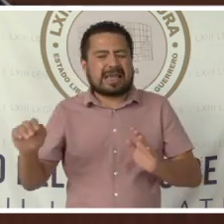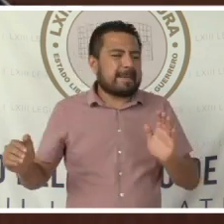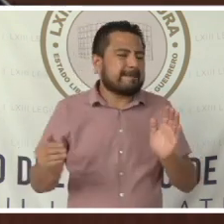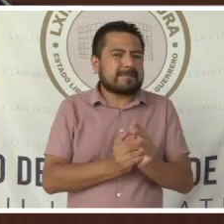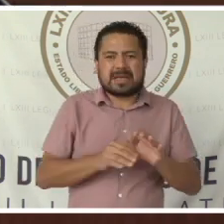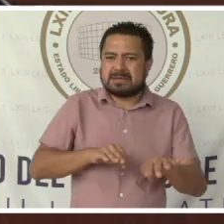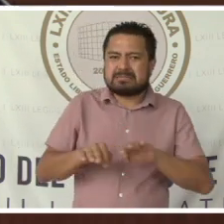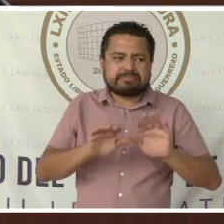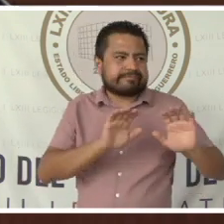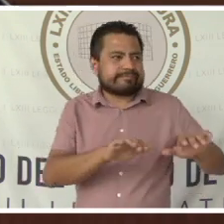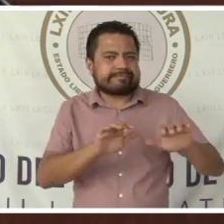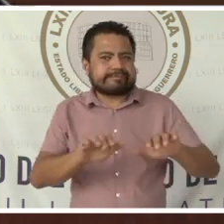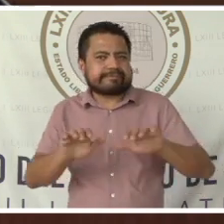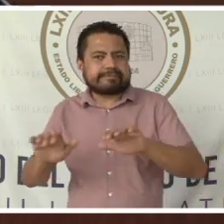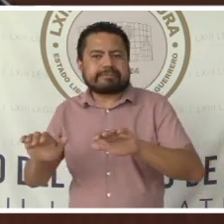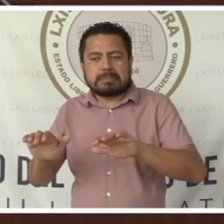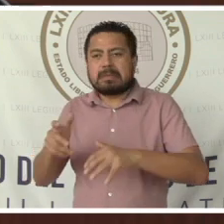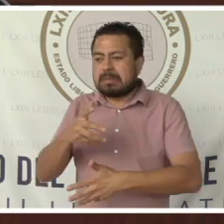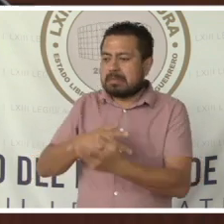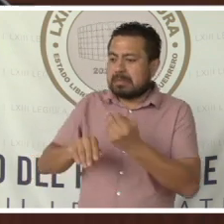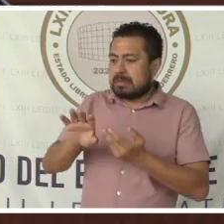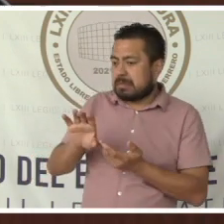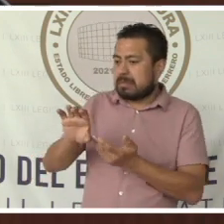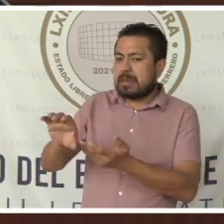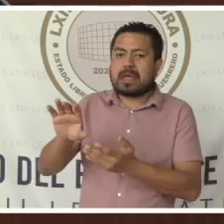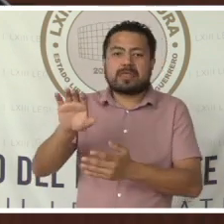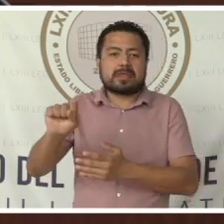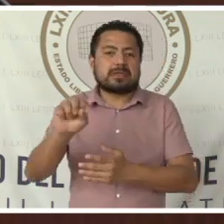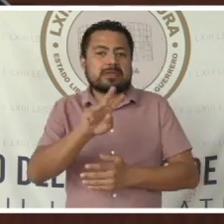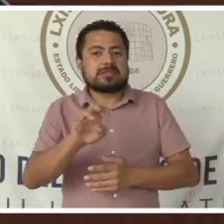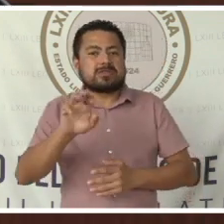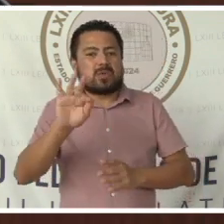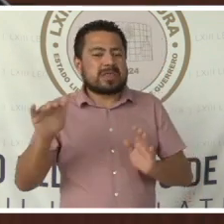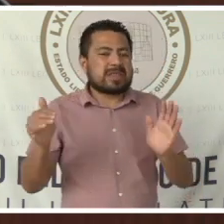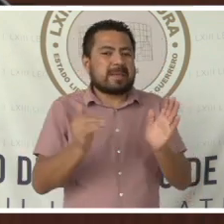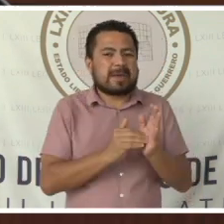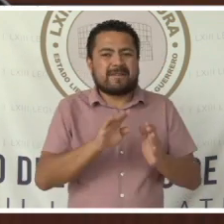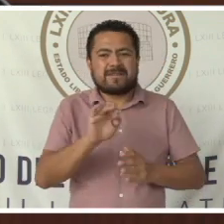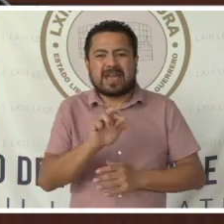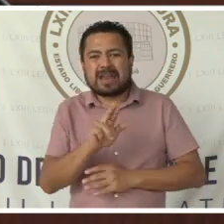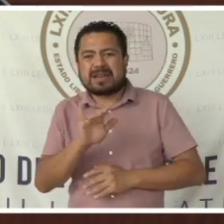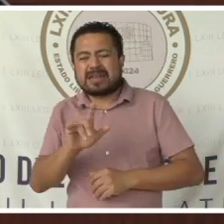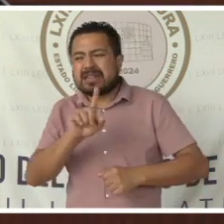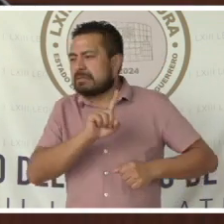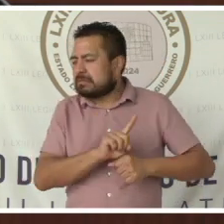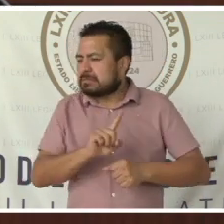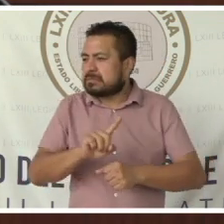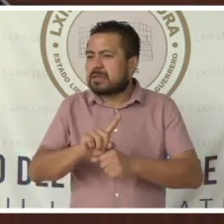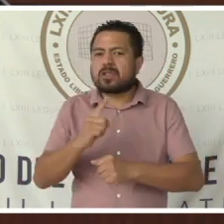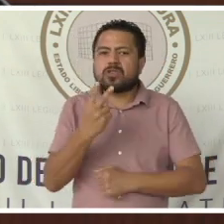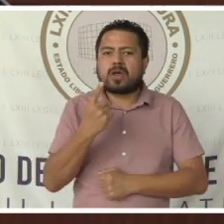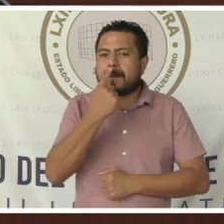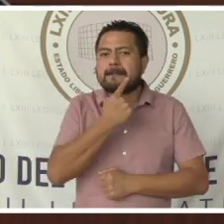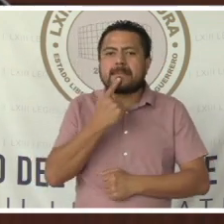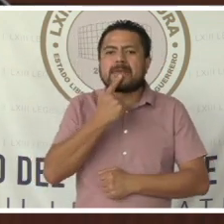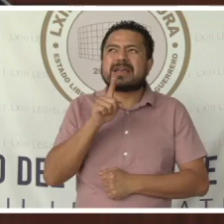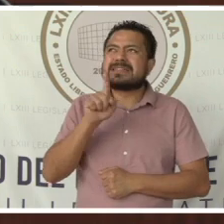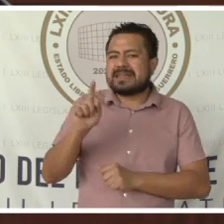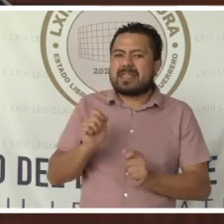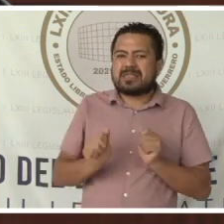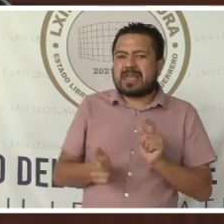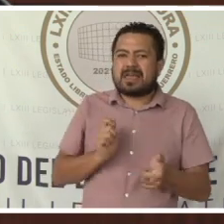empleos la capacidad de refinación alcanzado los 340.000 barriles diarios En dos bocas y Ender Park